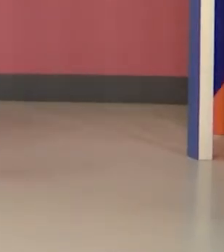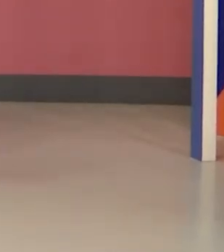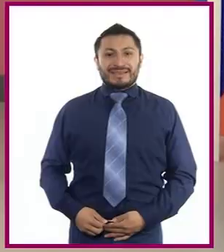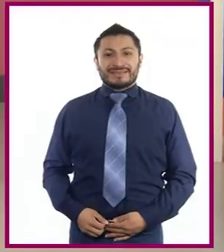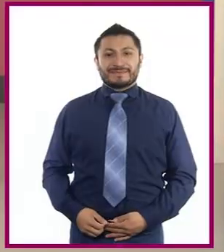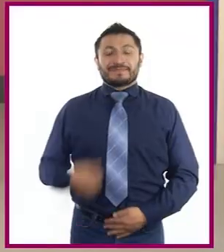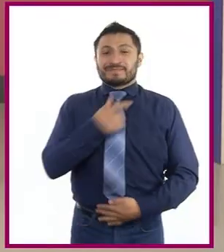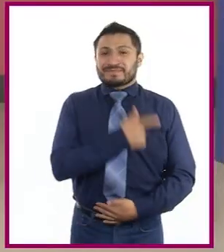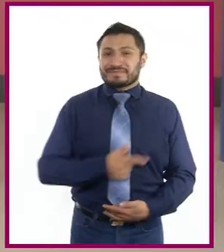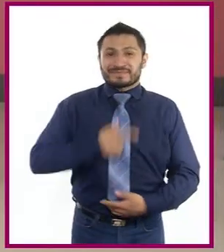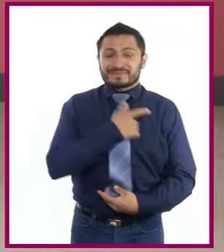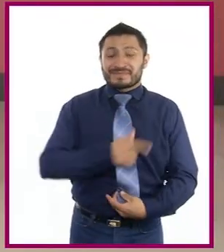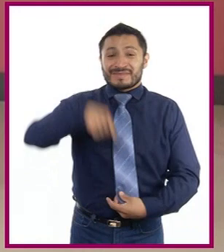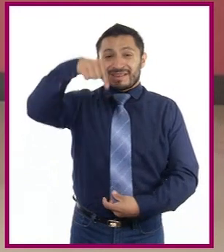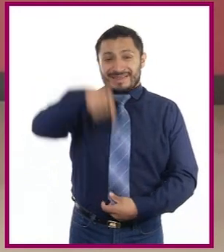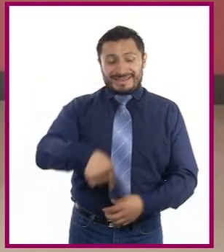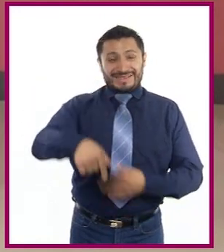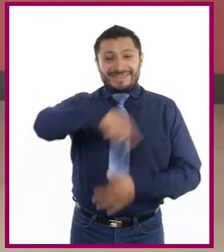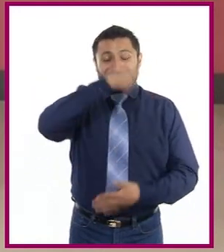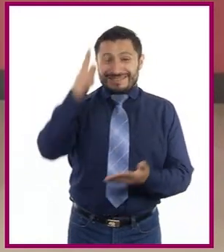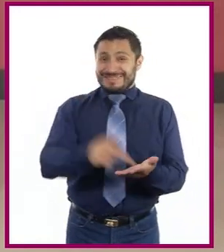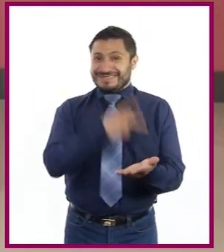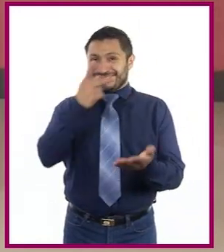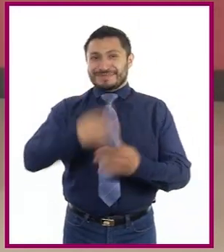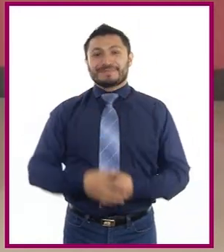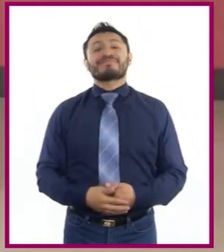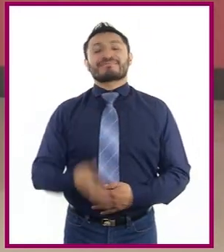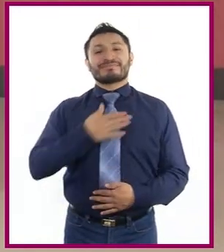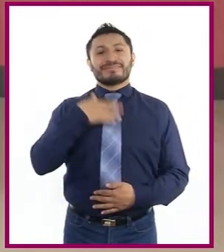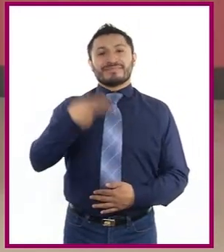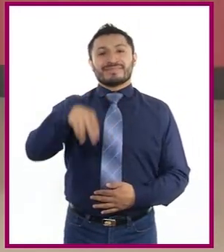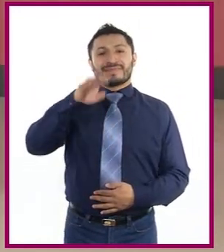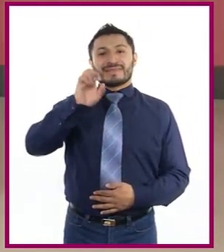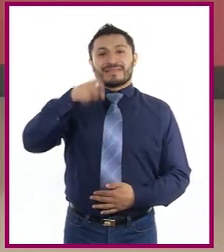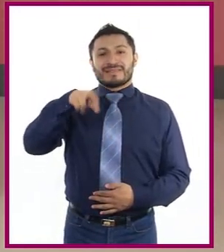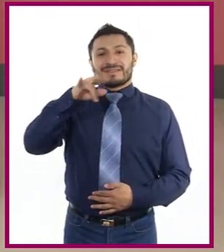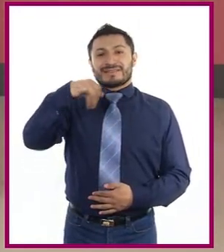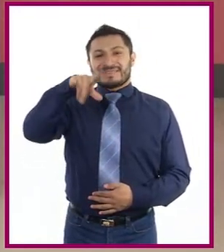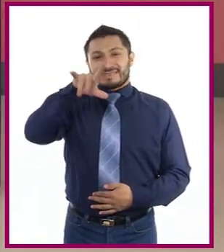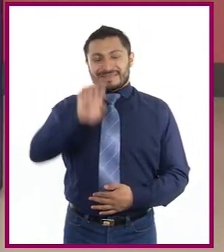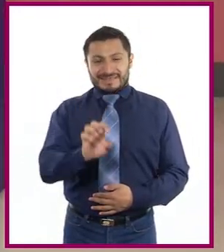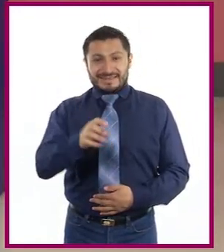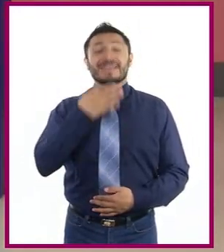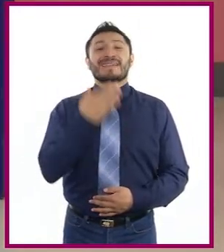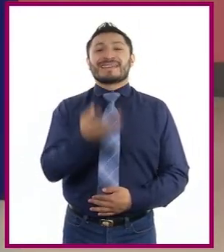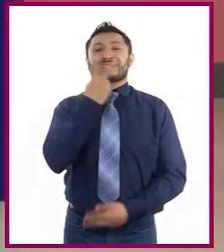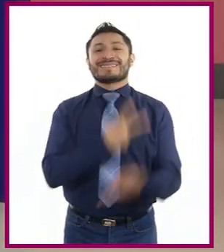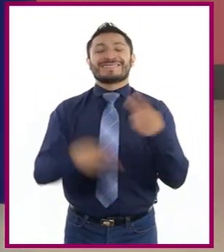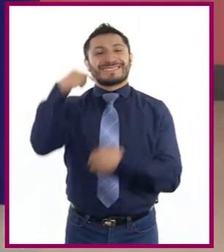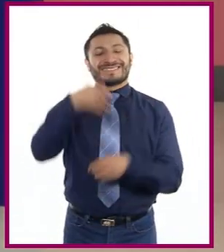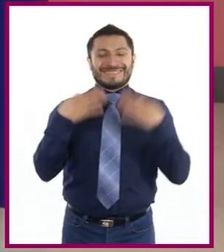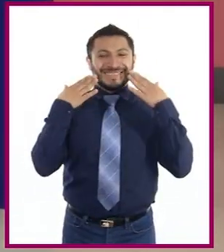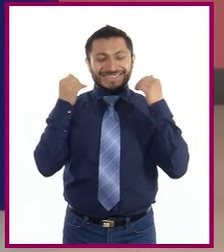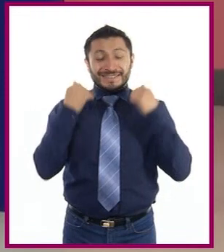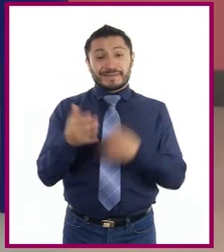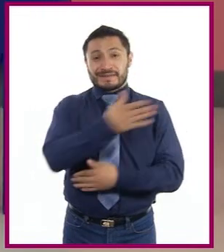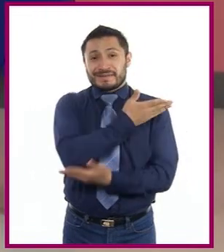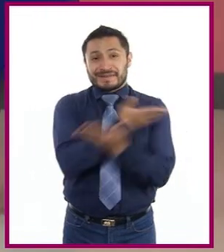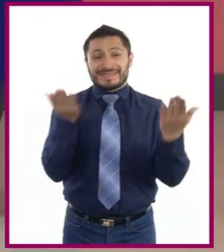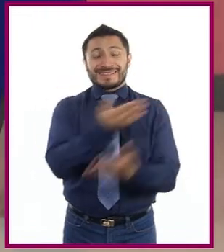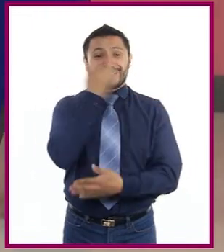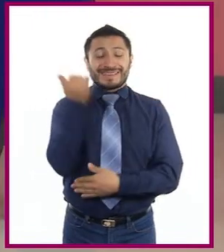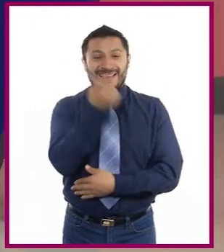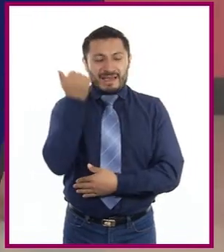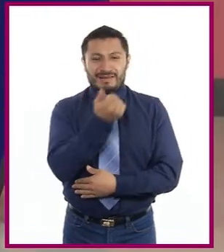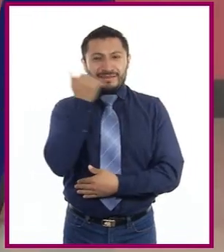gusto encontrarnos en este espacio una vez más. Soy Enrique Rodal y les doy la más cordial bienvenida a las alumnas y alumnos